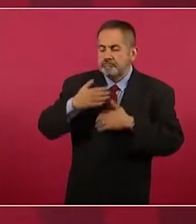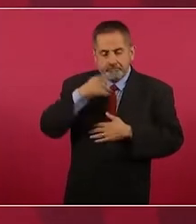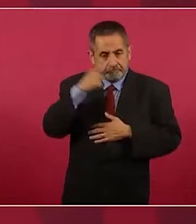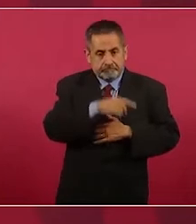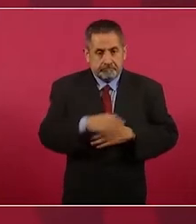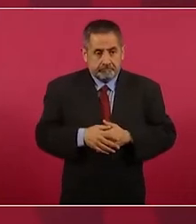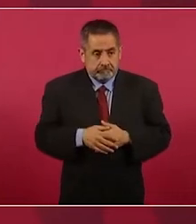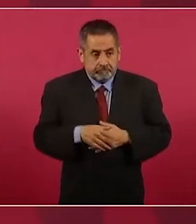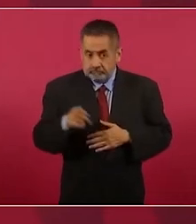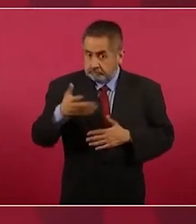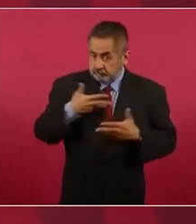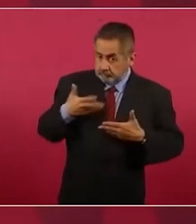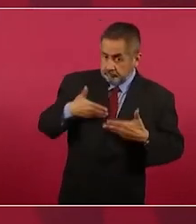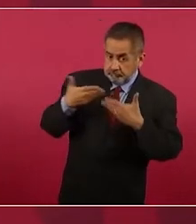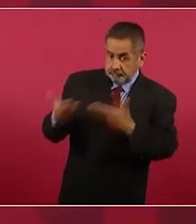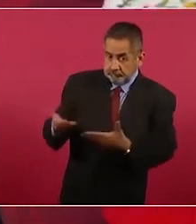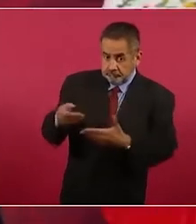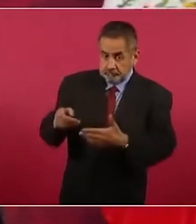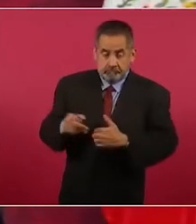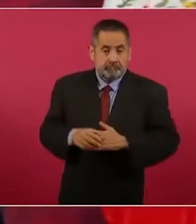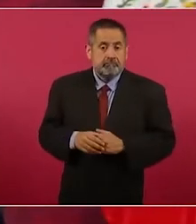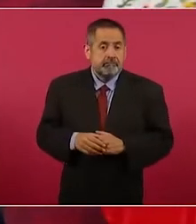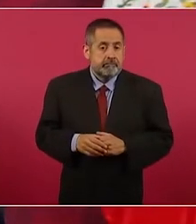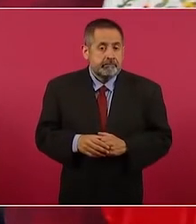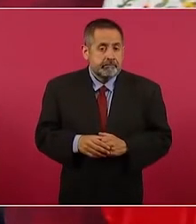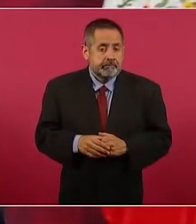¿Le tenías confianza?